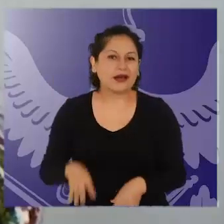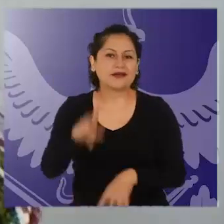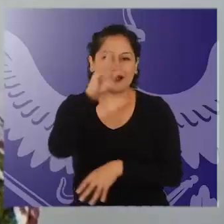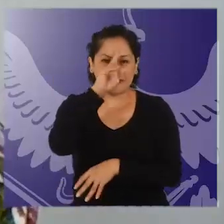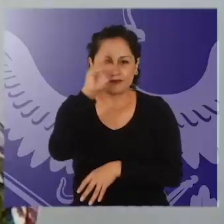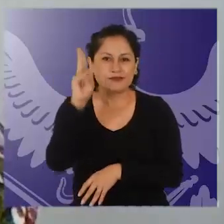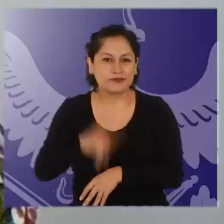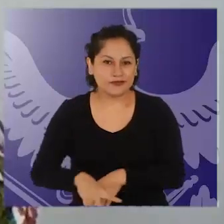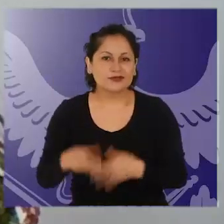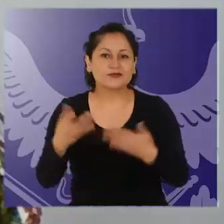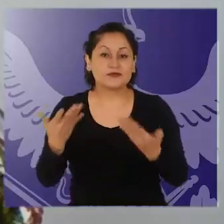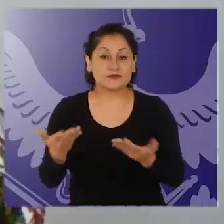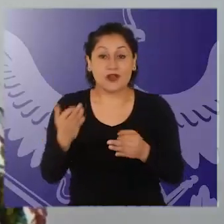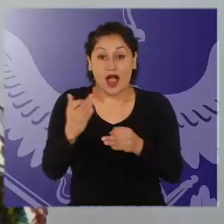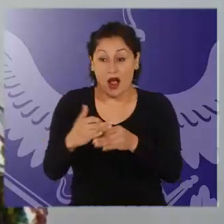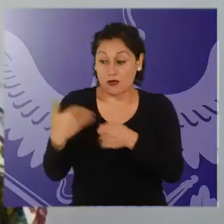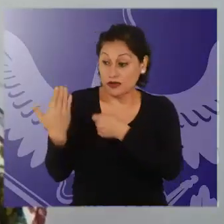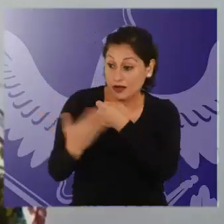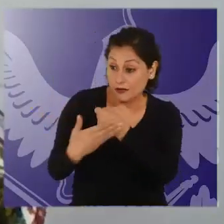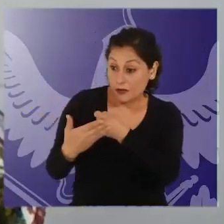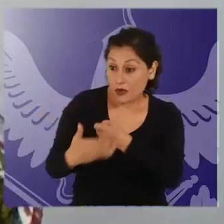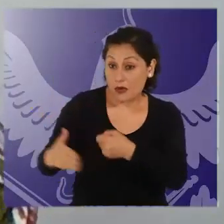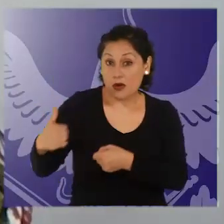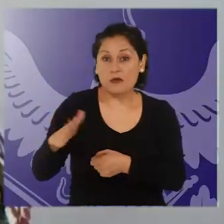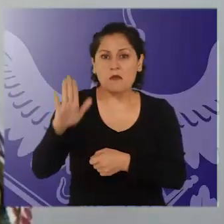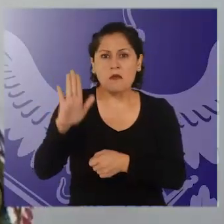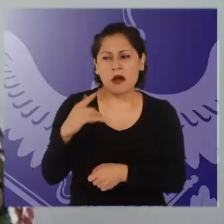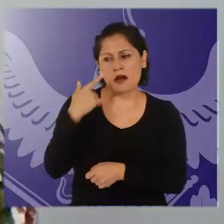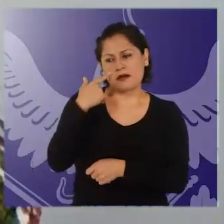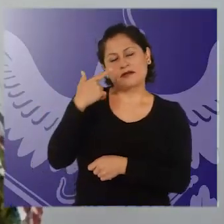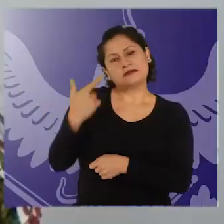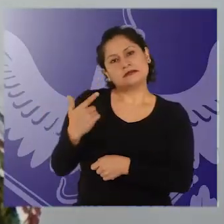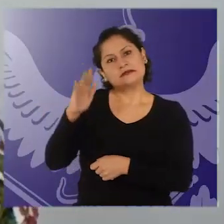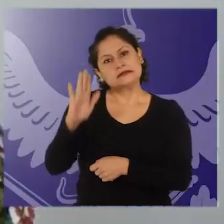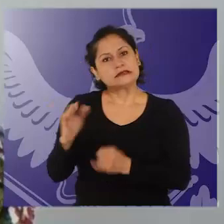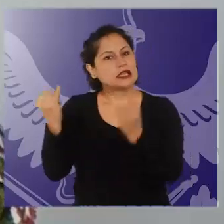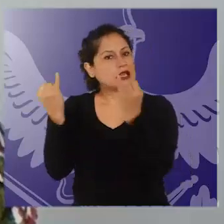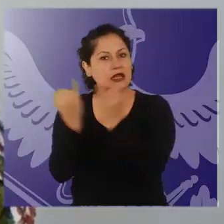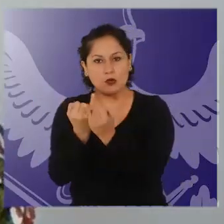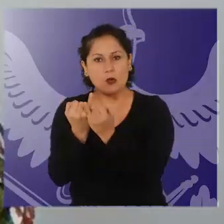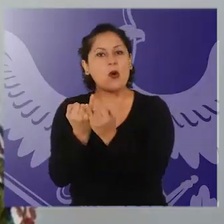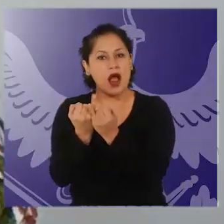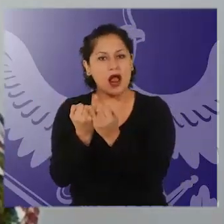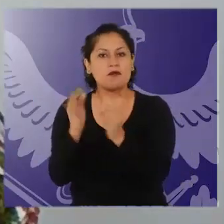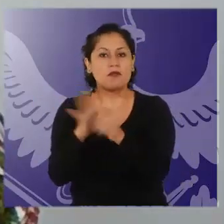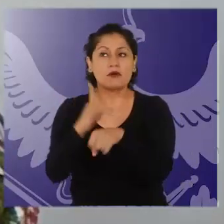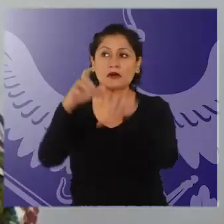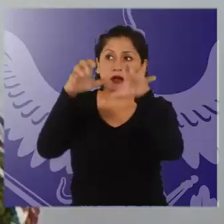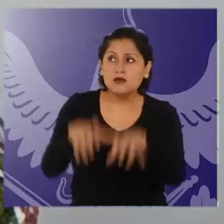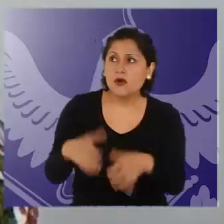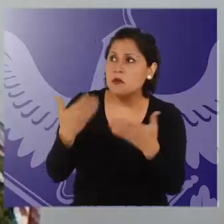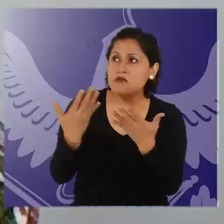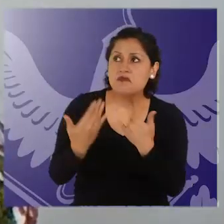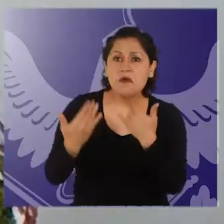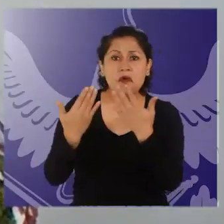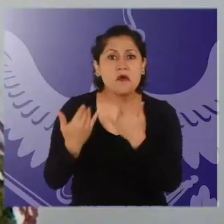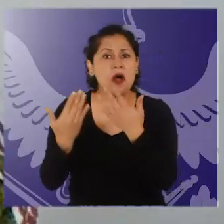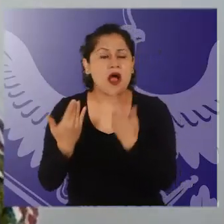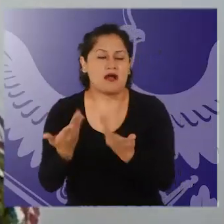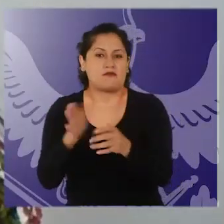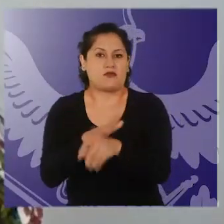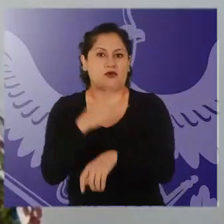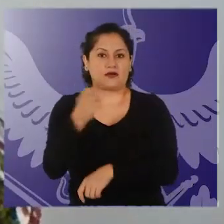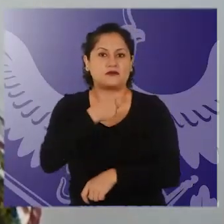les generó una pérdida. Y esta temporada pues también se ve que no va a estar tan bien porque no ha llovido.